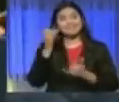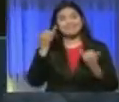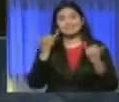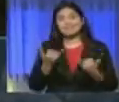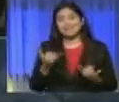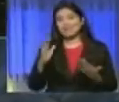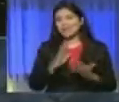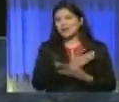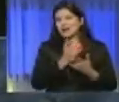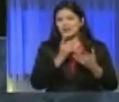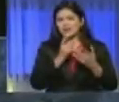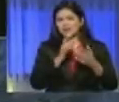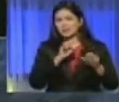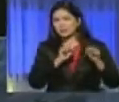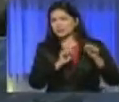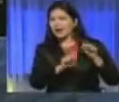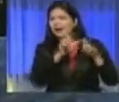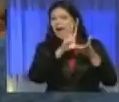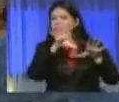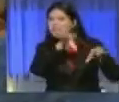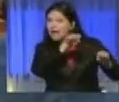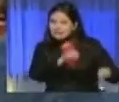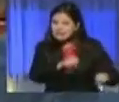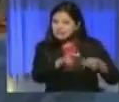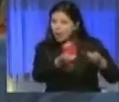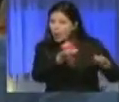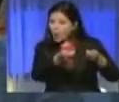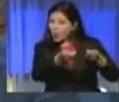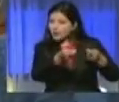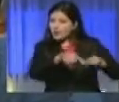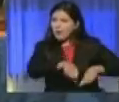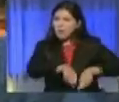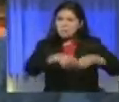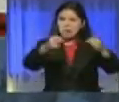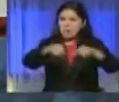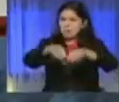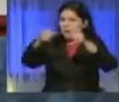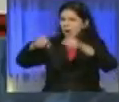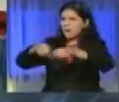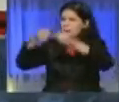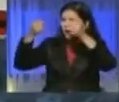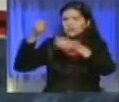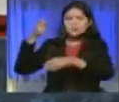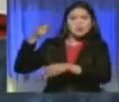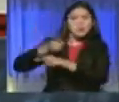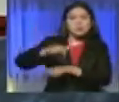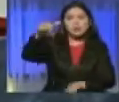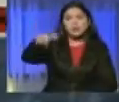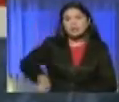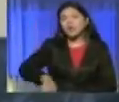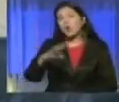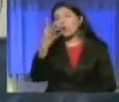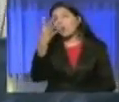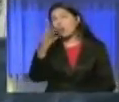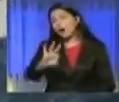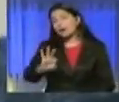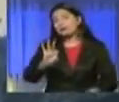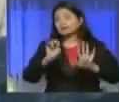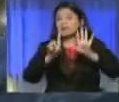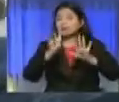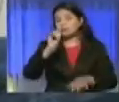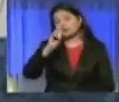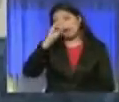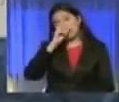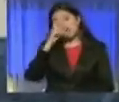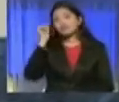modelo capitalista caótico, anarquizante y destructivo que se impuso durante 40, 50 años. Tenemos